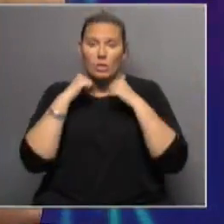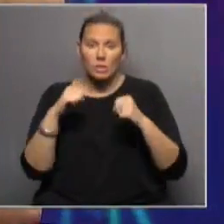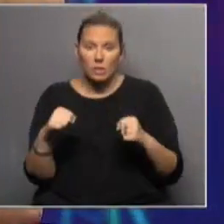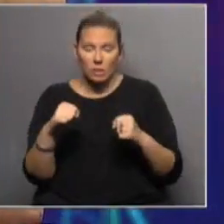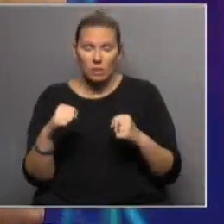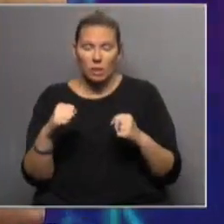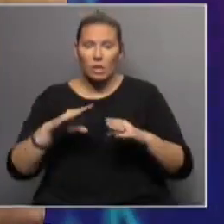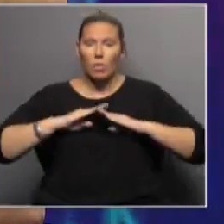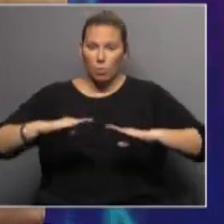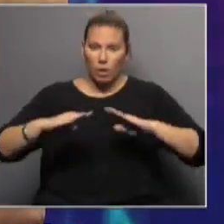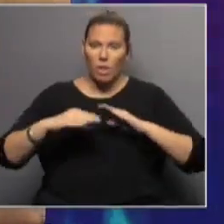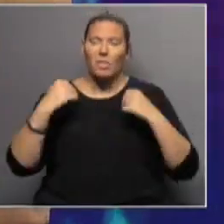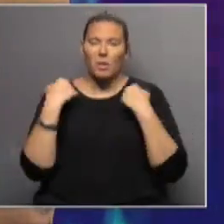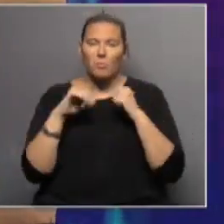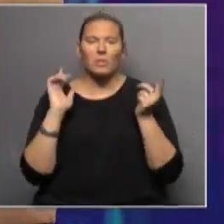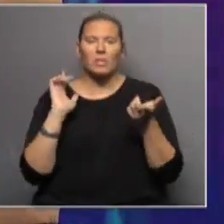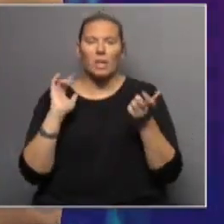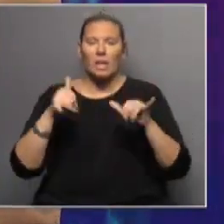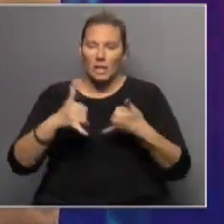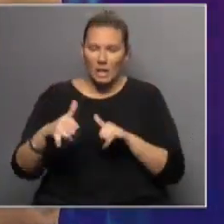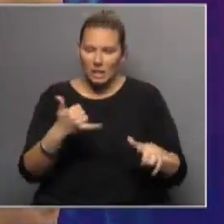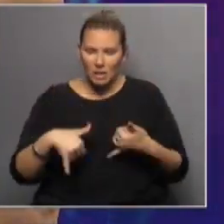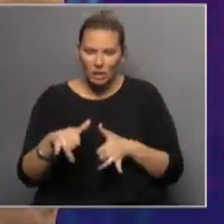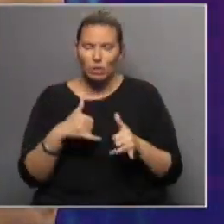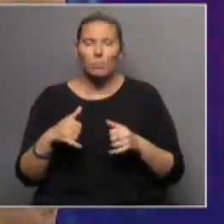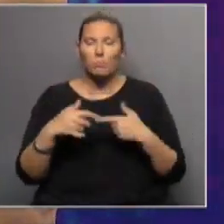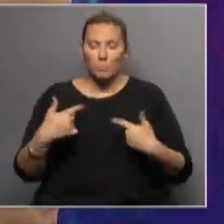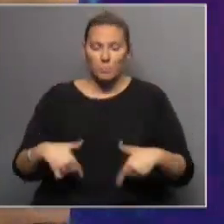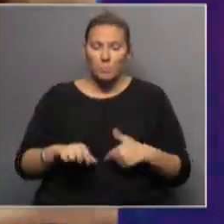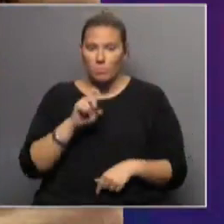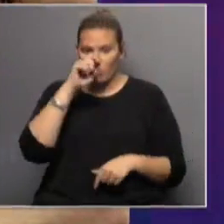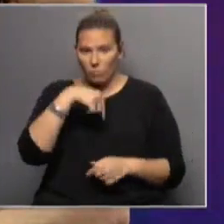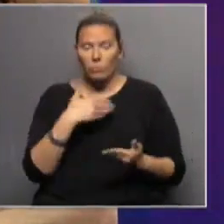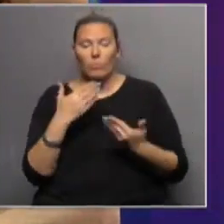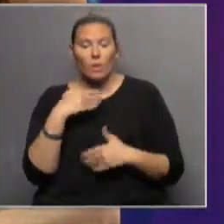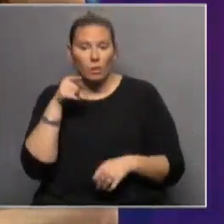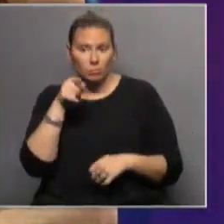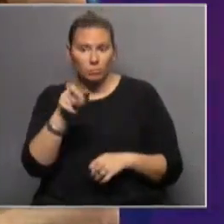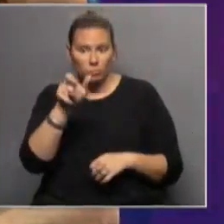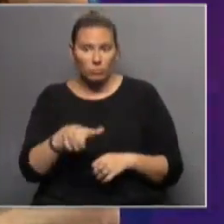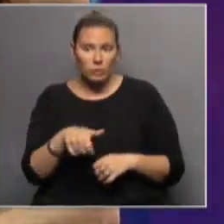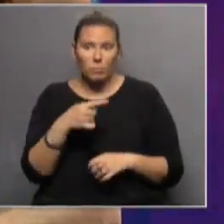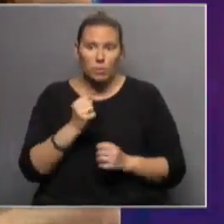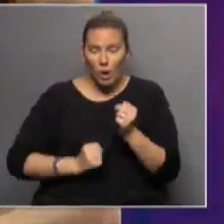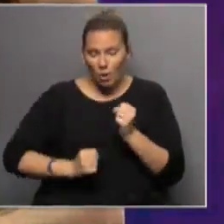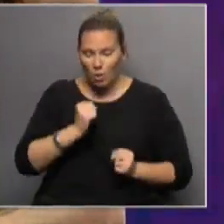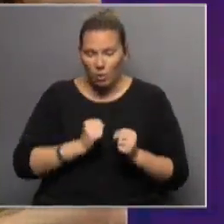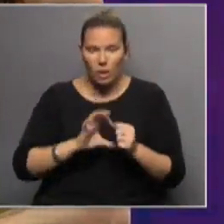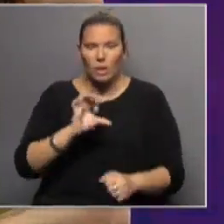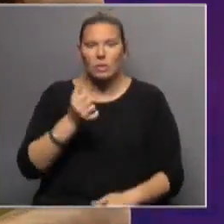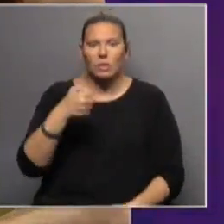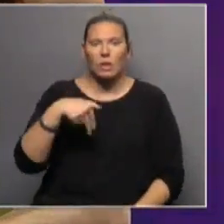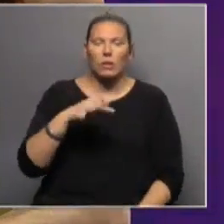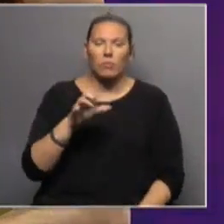Educación Física, Deporte y Recreación de la Intendencia de Montevideo. Ese es el nombre del cargo. Y vamos a charlar con él porque se corre la San Felipe y Santiago el